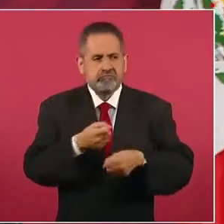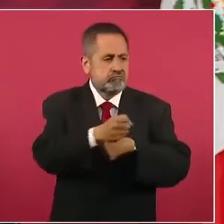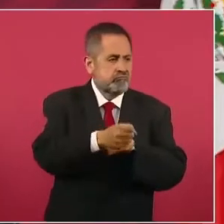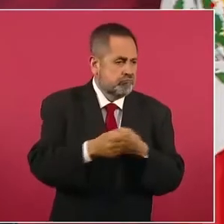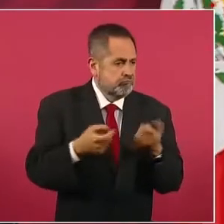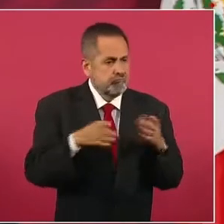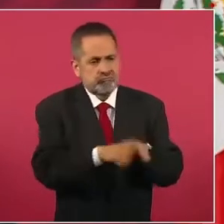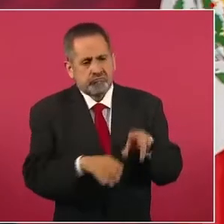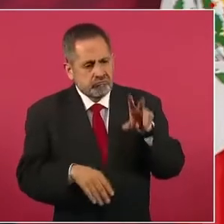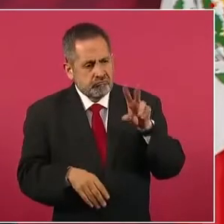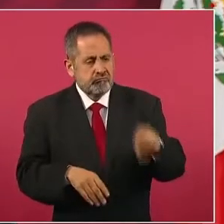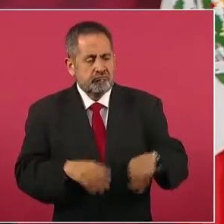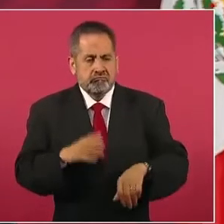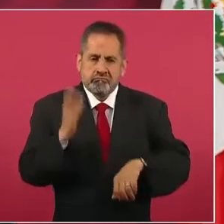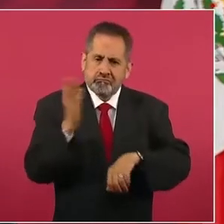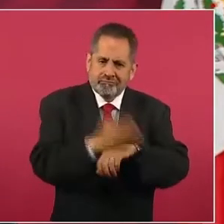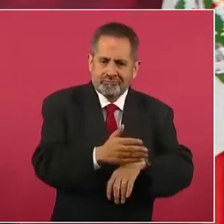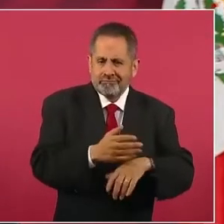Entonces,